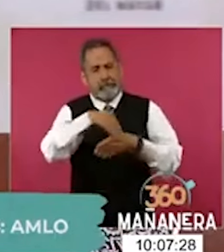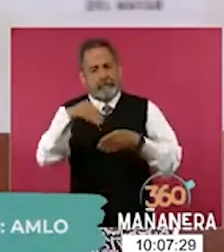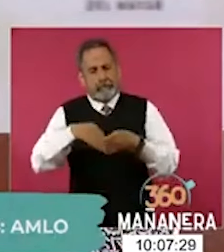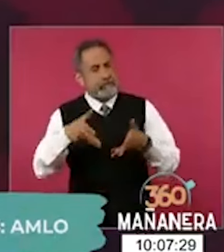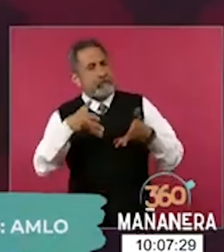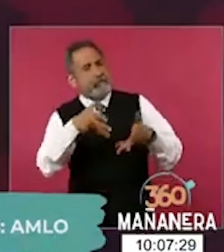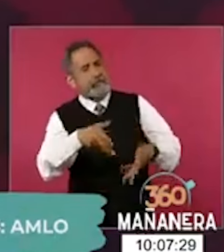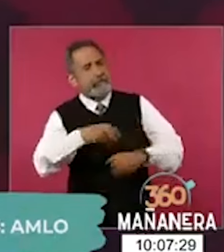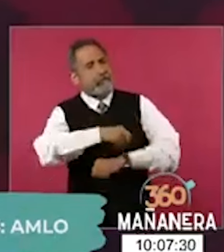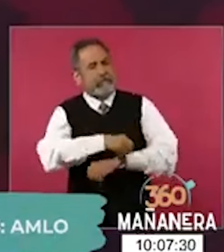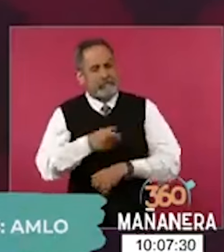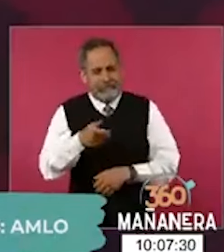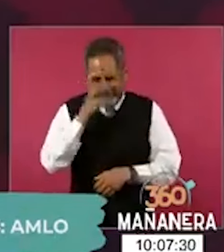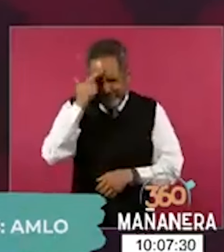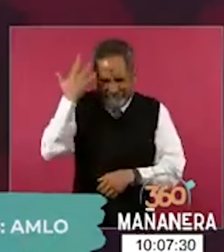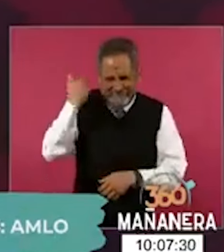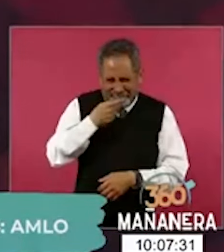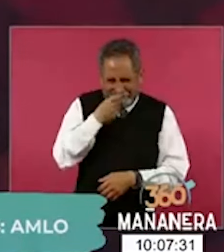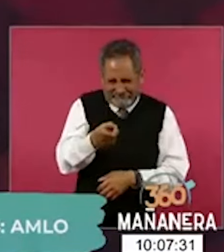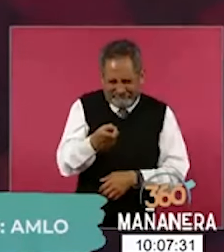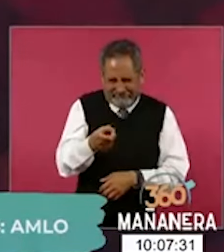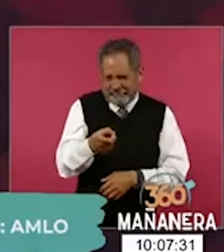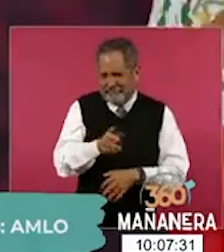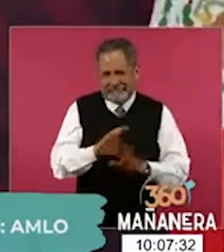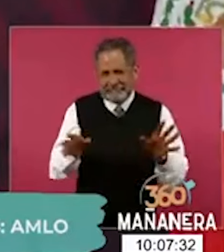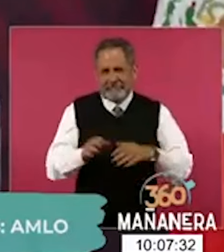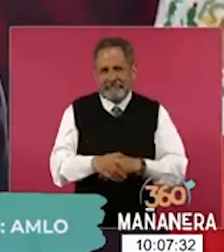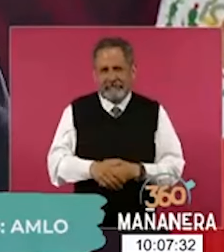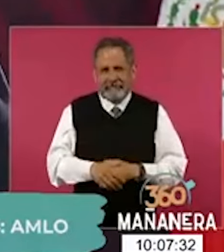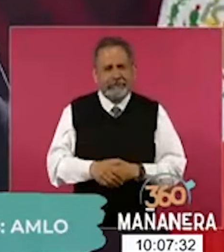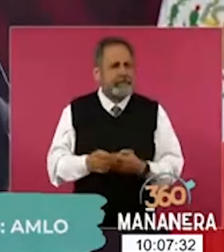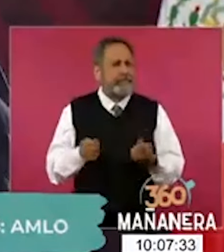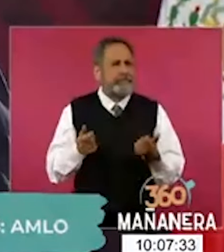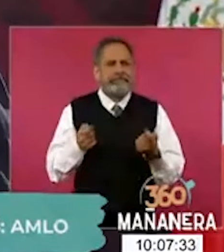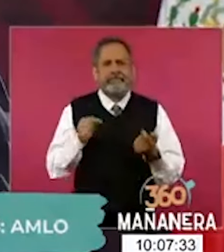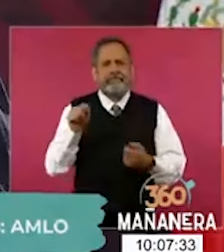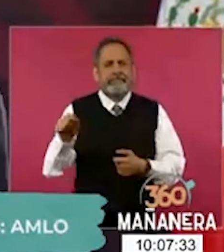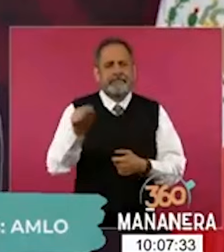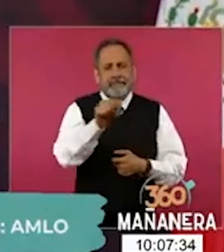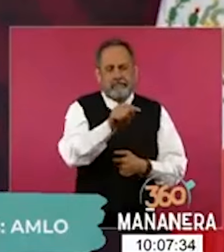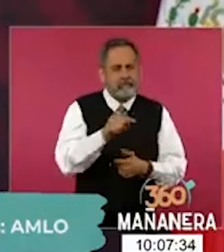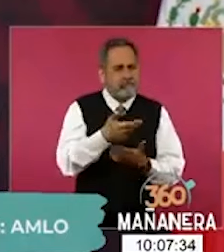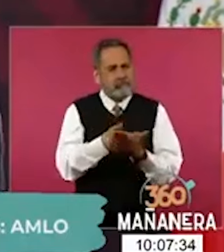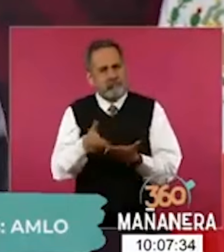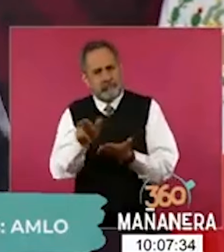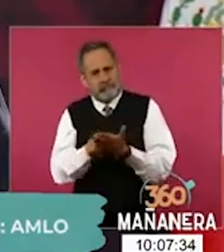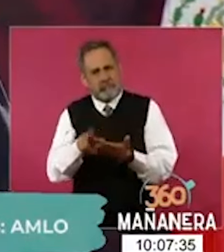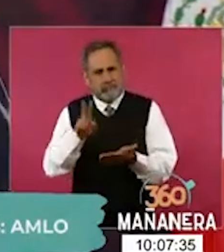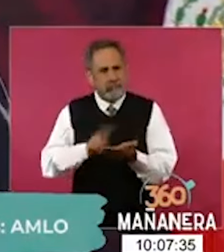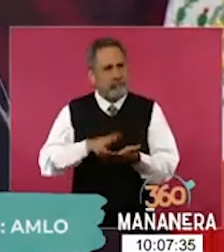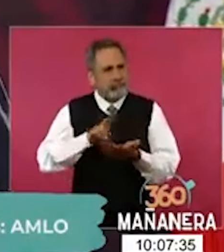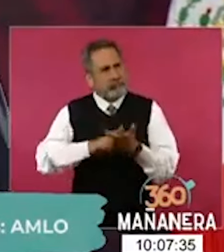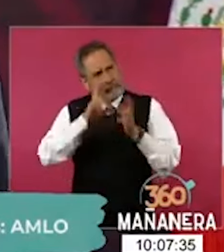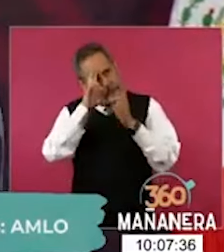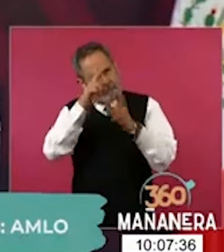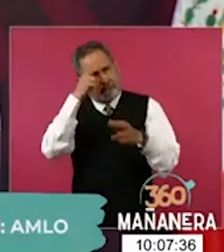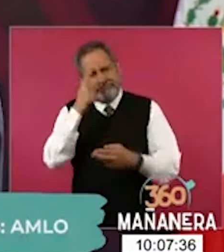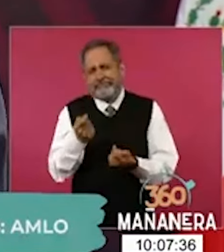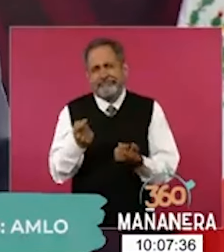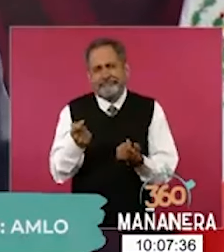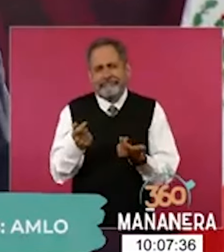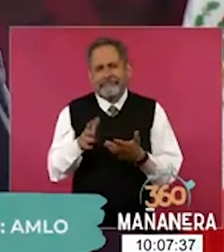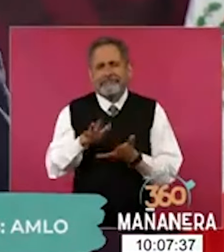monumento, estatua. Además, ya les dije, ¿no? Son muy pocos los héroes que se respetan en México.